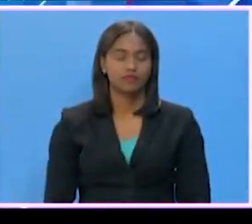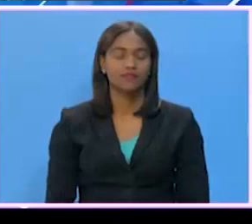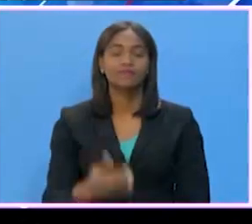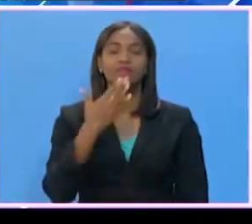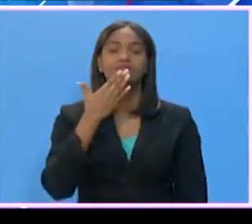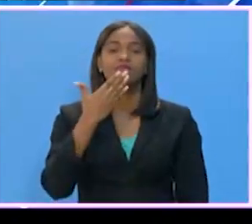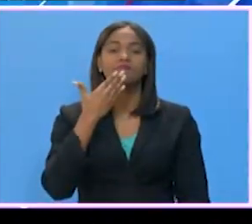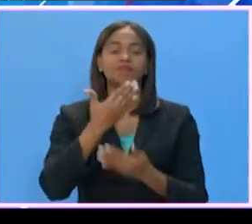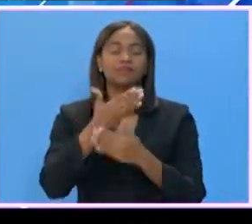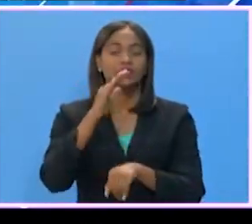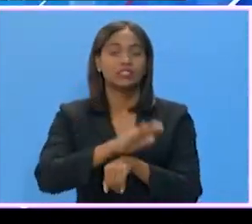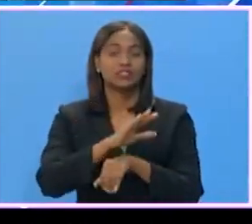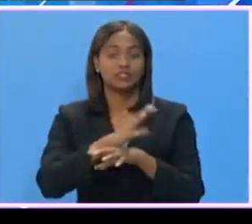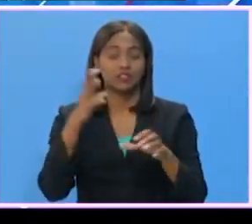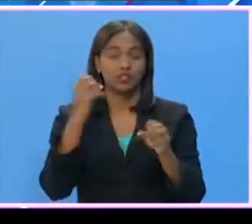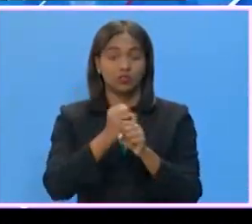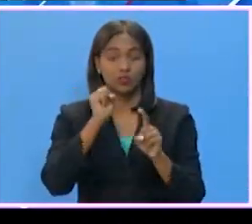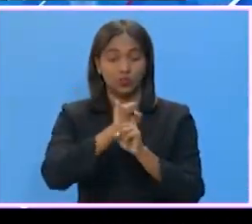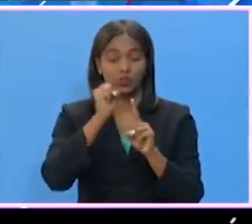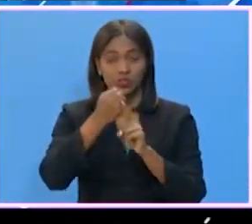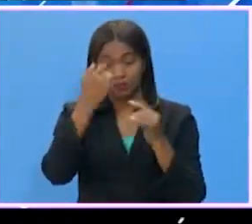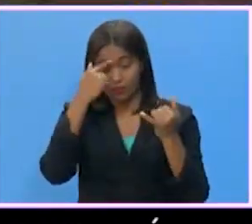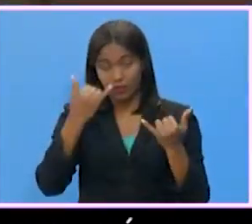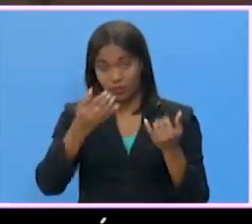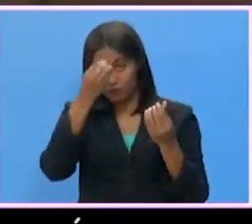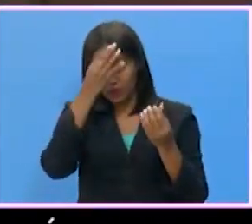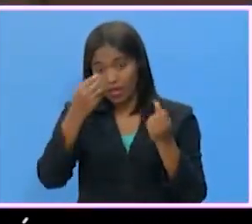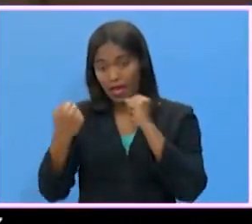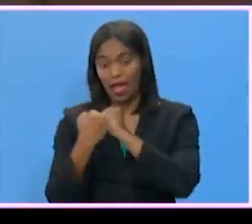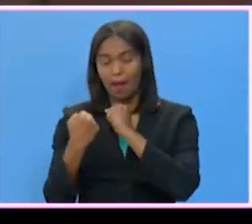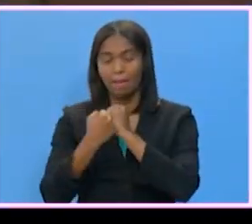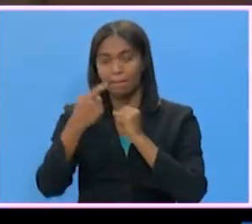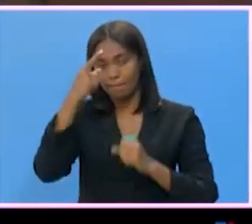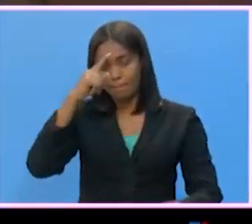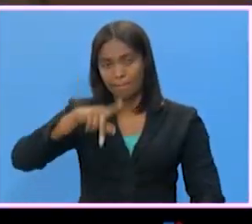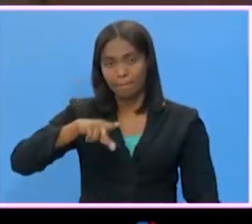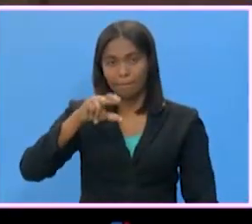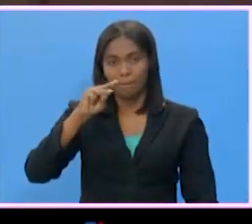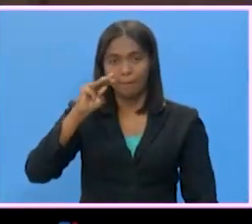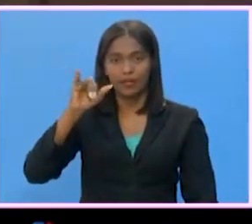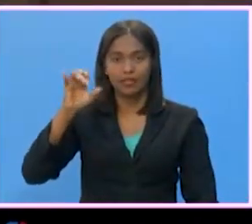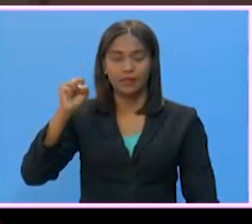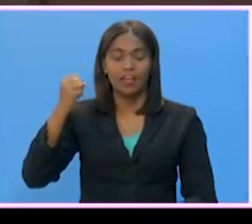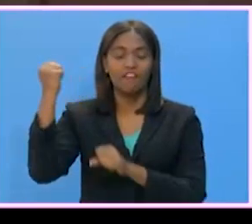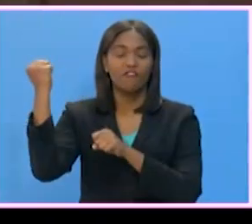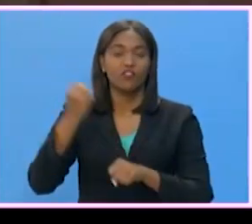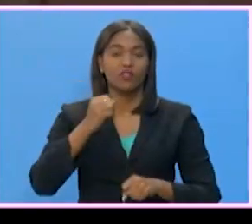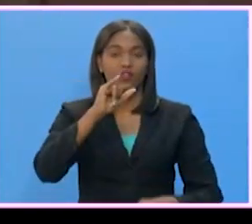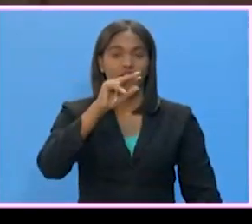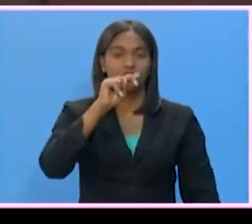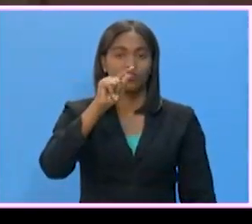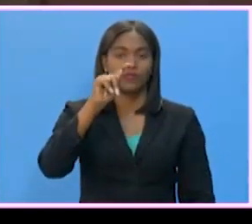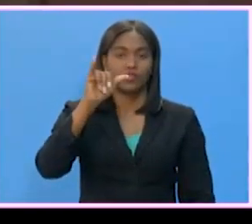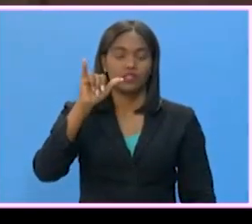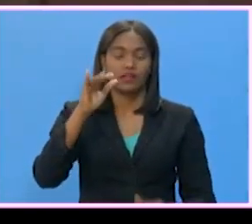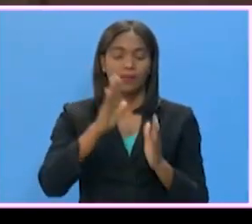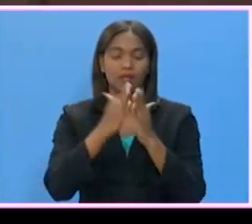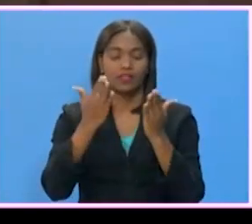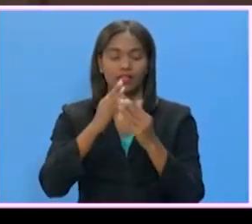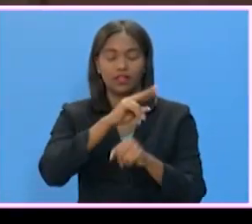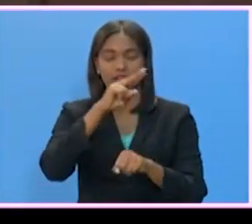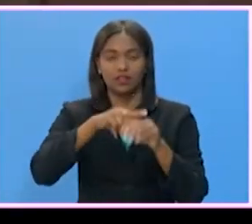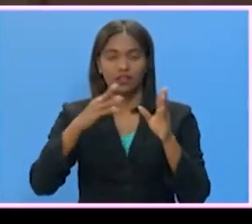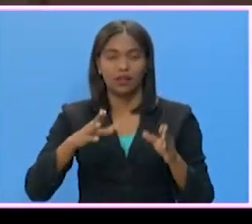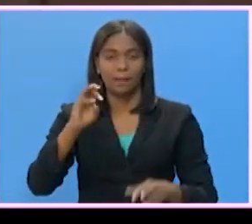Gracias, buenas tardes. En el resumen de las sociales te cuento que con el apoyo de Promipyme, la Fundación Innovati y la Biblioteca Nacional, Margarita